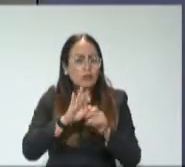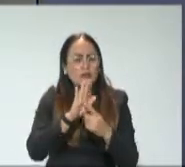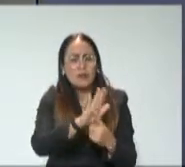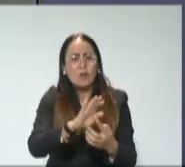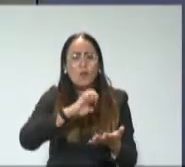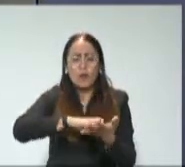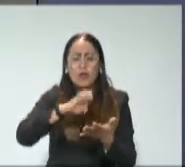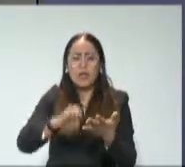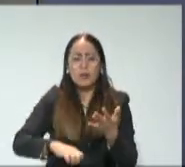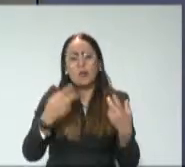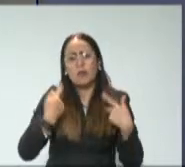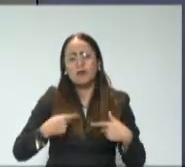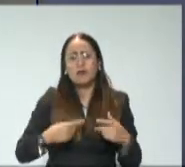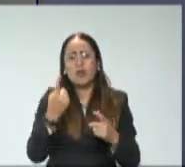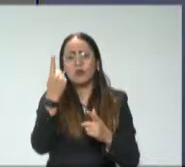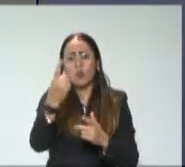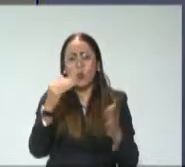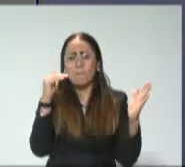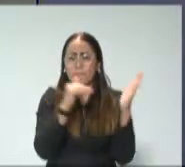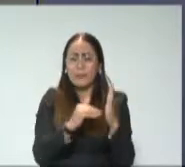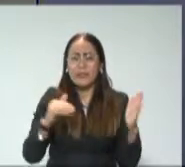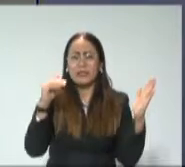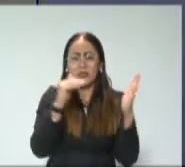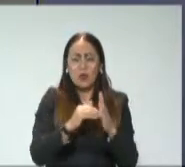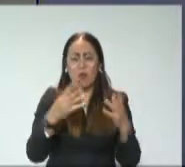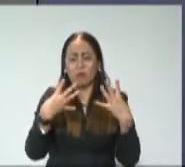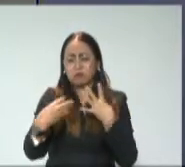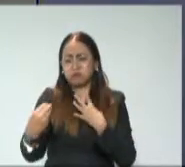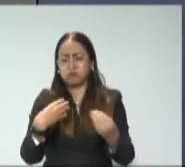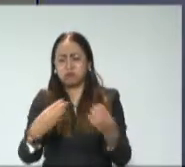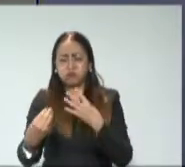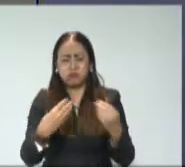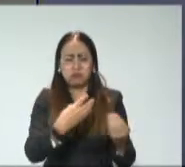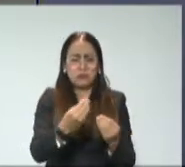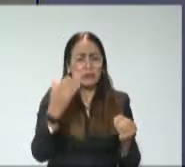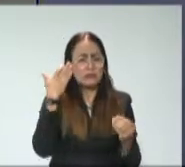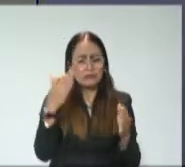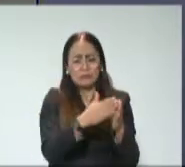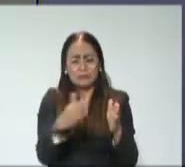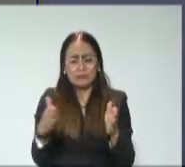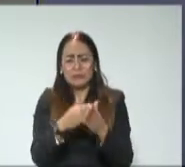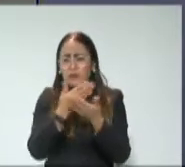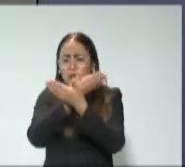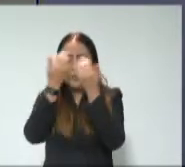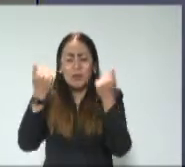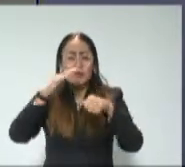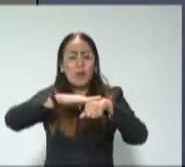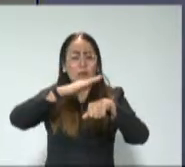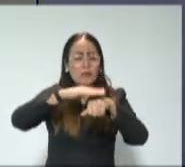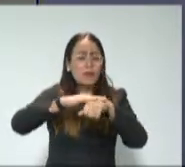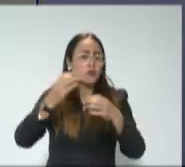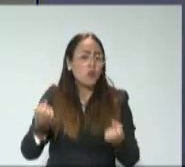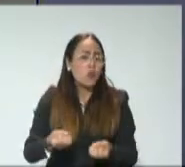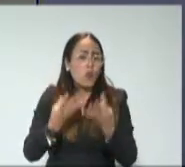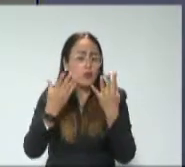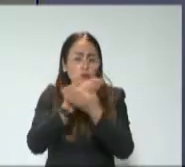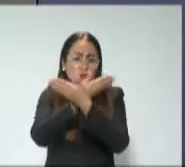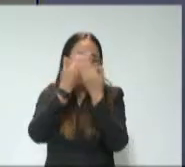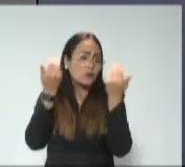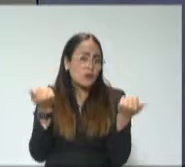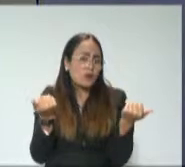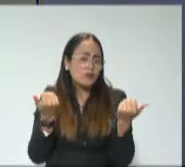millón de contagiados y que no sabemos Cuántos más Quizás se puedan acumular en este trasiego nebuloso en el que todavía el tiempo nos